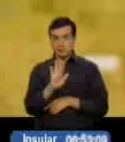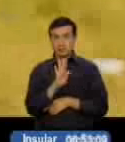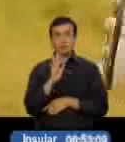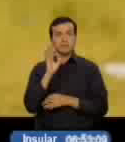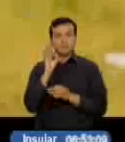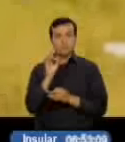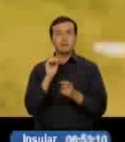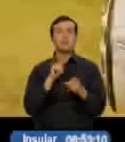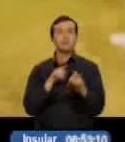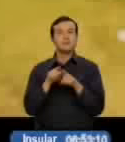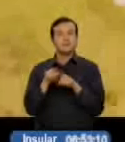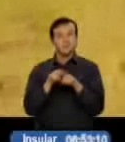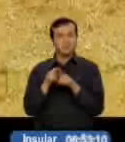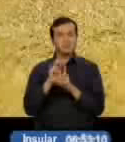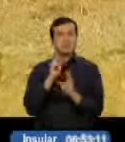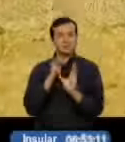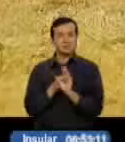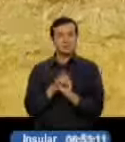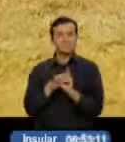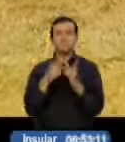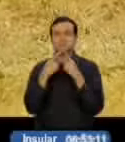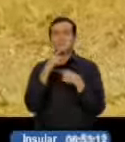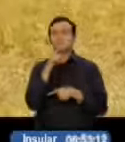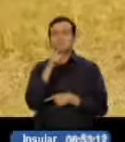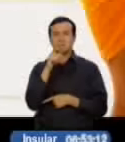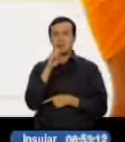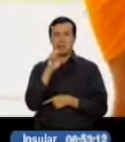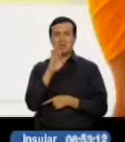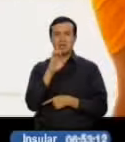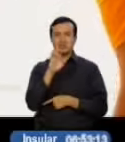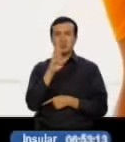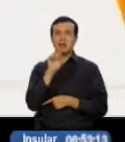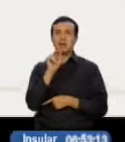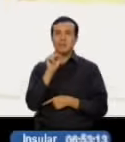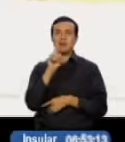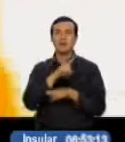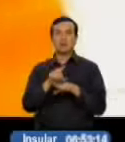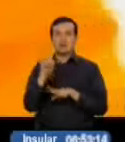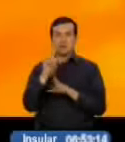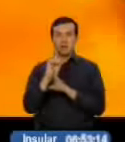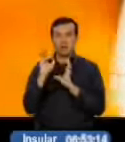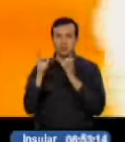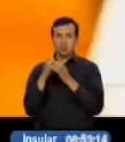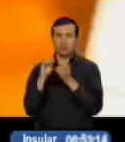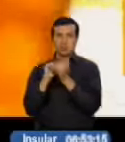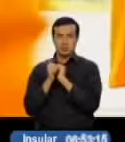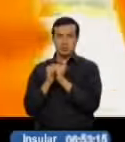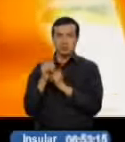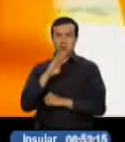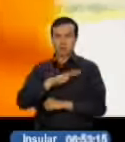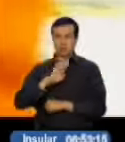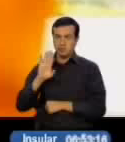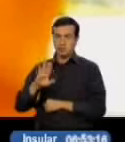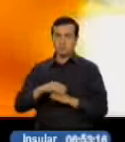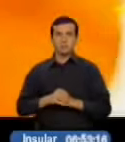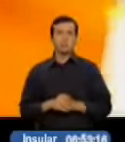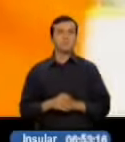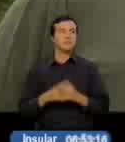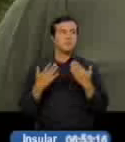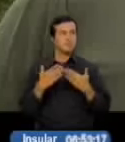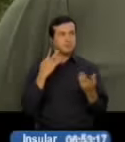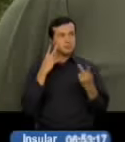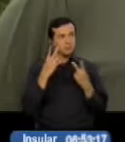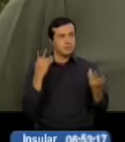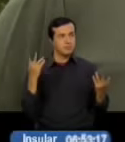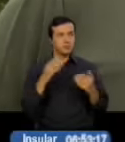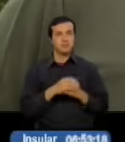parte del campeonato. Así lo explica Esteban Román, director de la Unidad Deportiva Municipal. Y ahí tenemos los